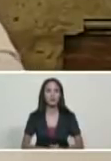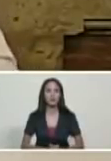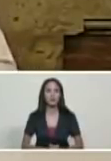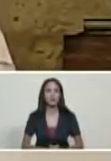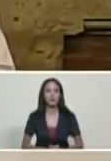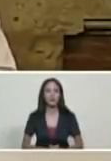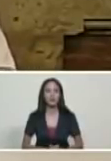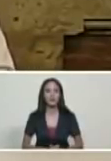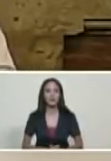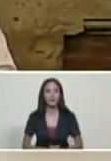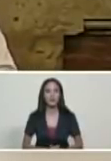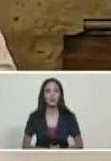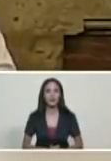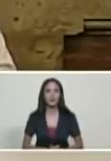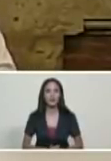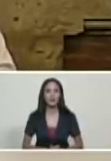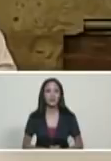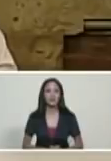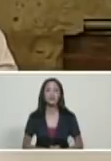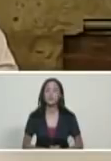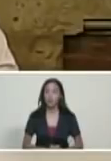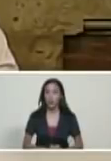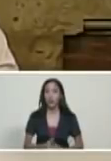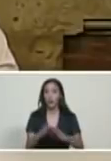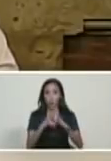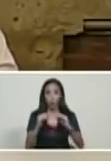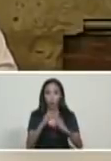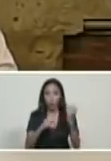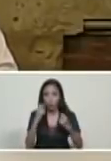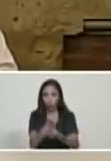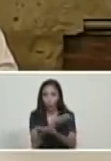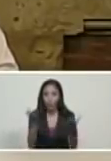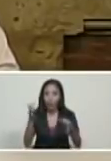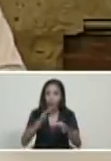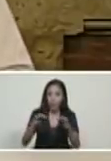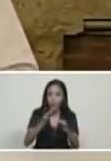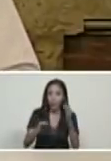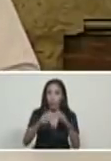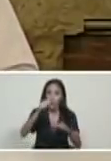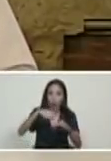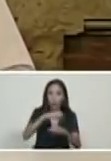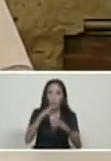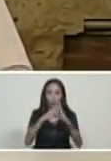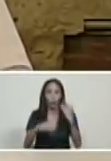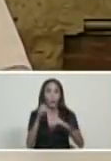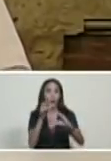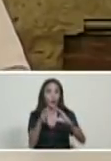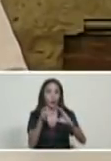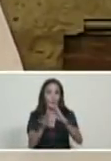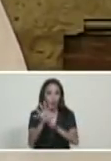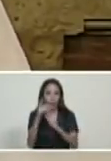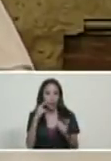me han presentado un plan especial de ahorro en petro para el carné de la patria.